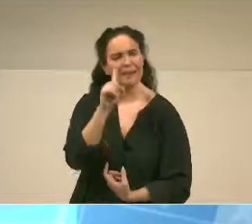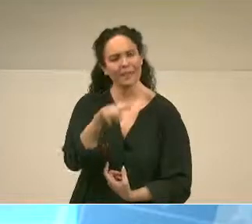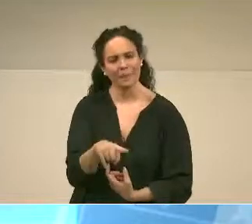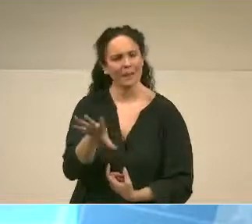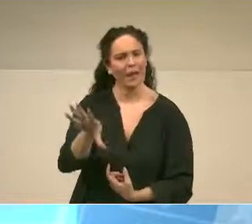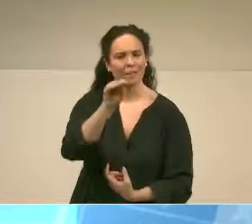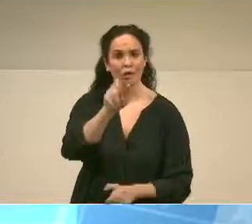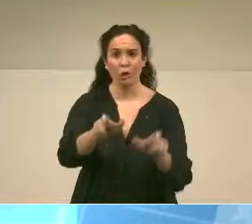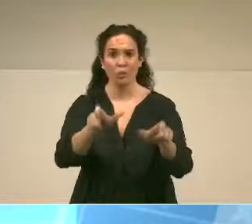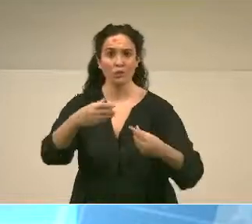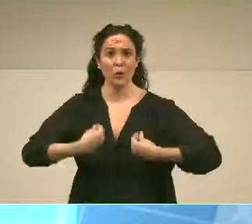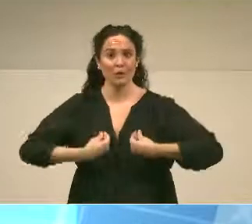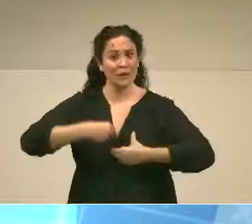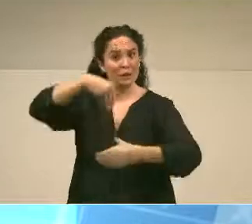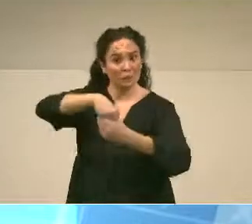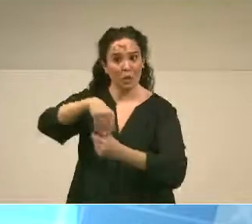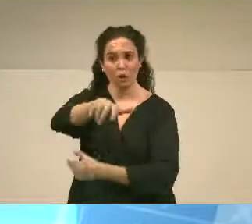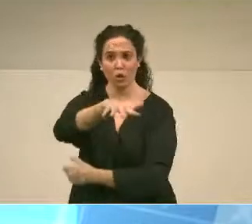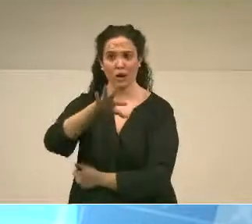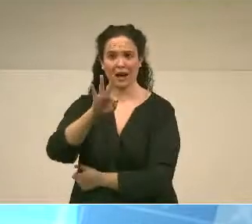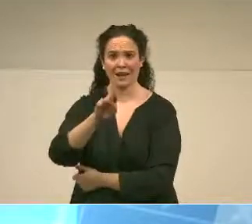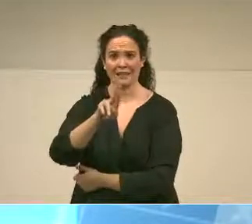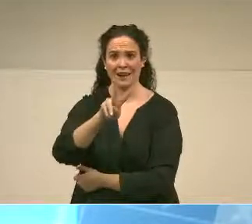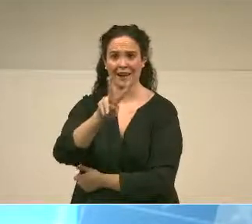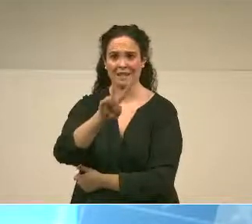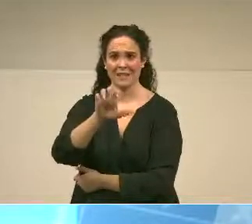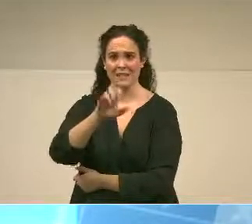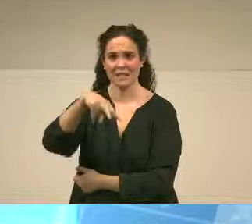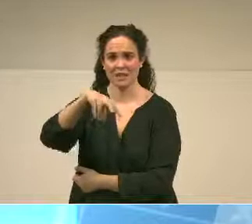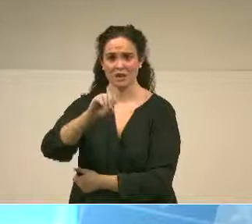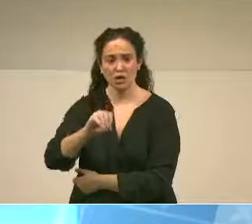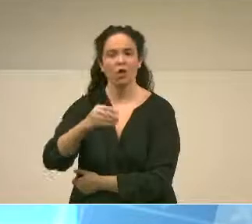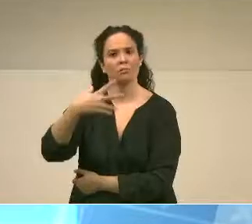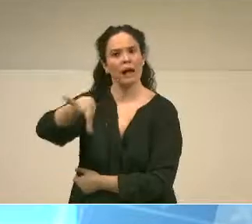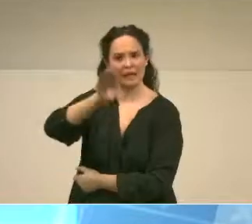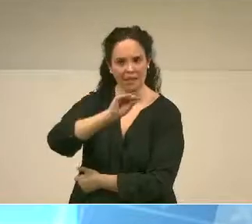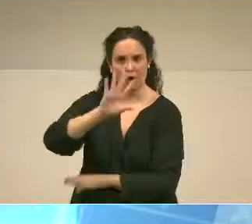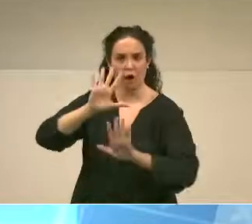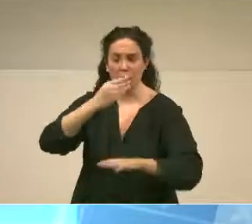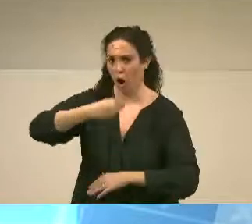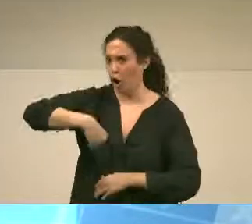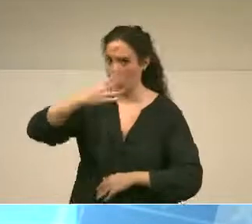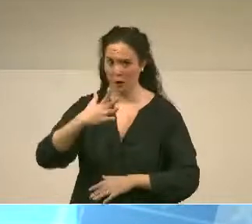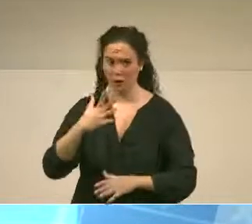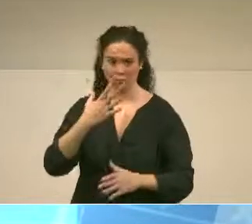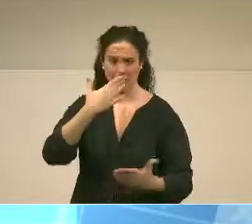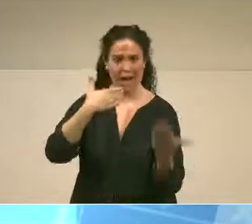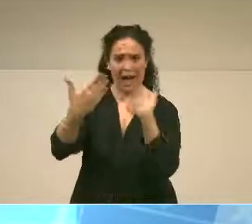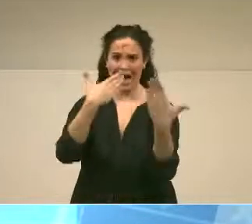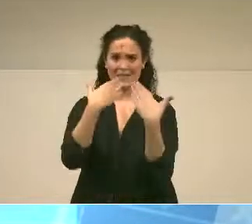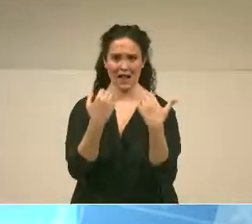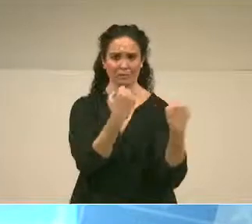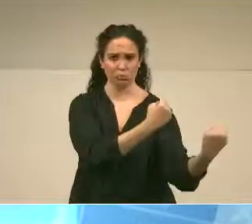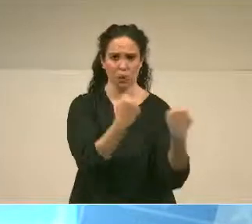los habitantes del condado de Treviño, pero creo que lo mejor que podemos hacer es recurrir al diálogo interinstitucional